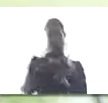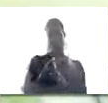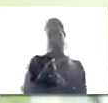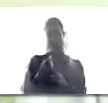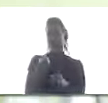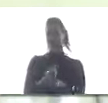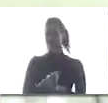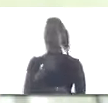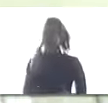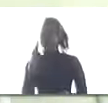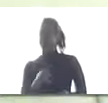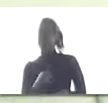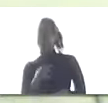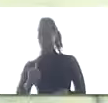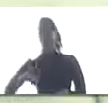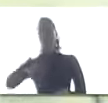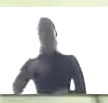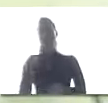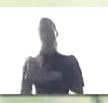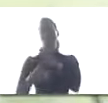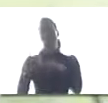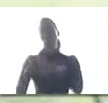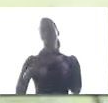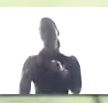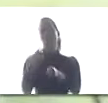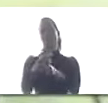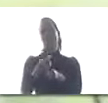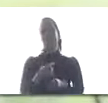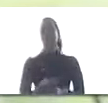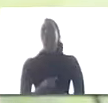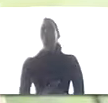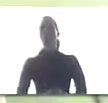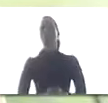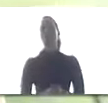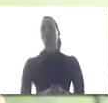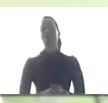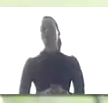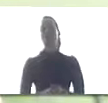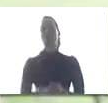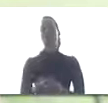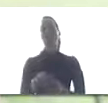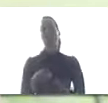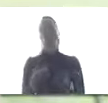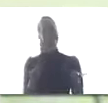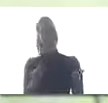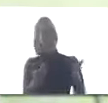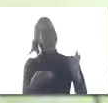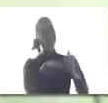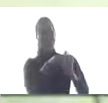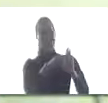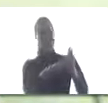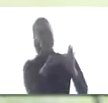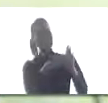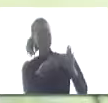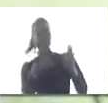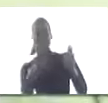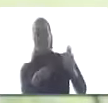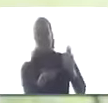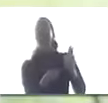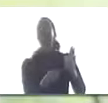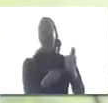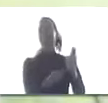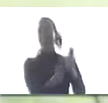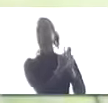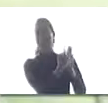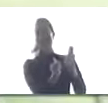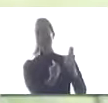que trabajar y tener con ustedes hoy, la institucionalidad presente, los entes que hoy